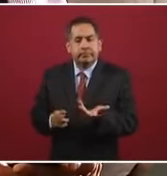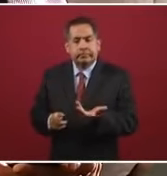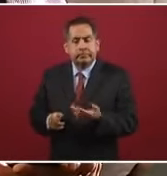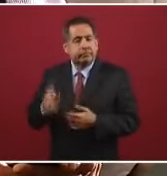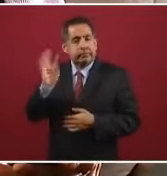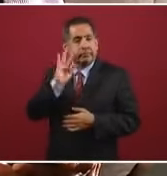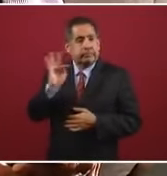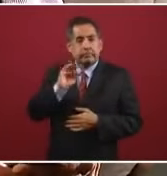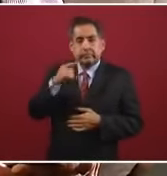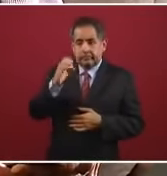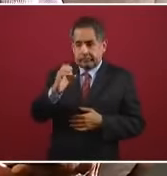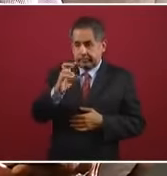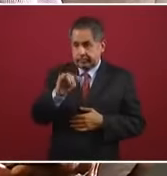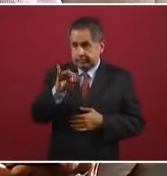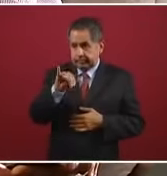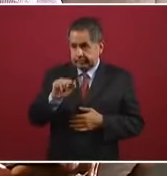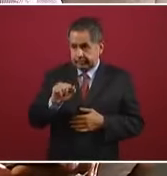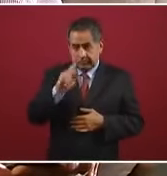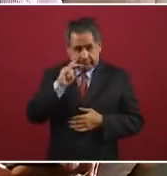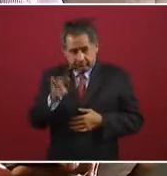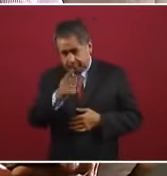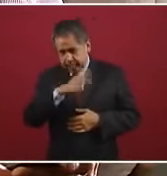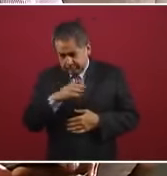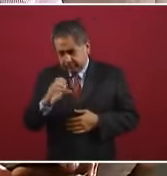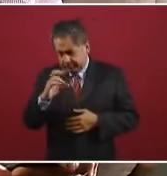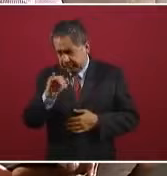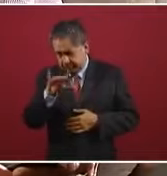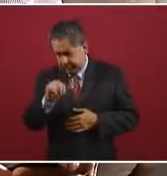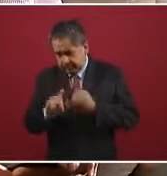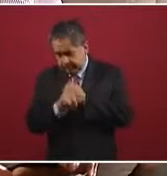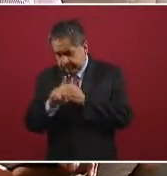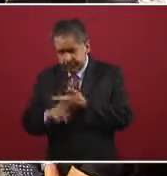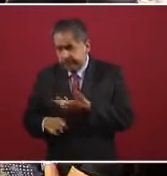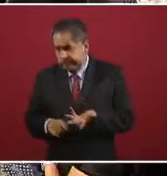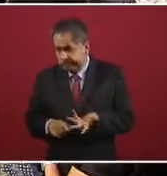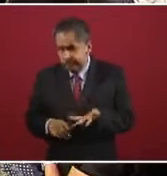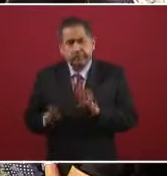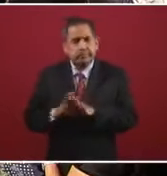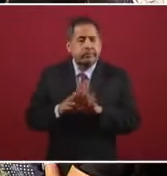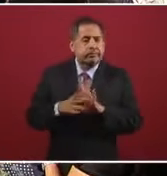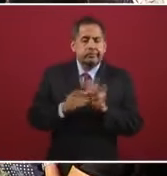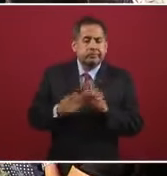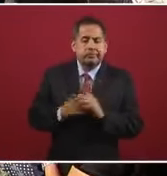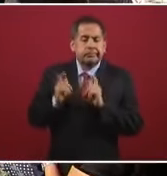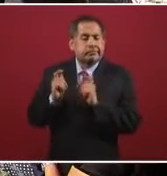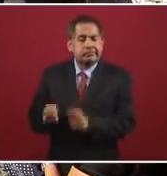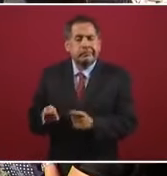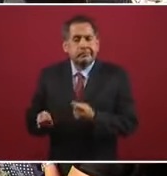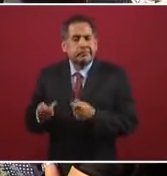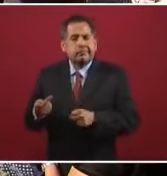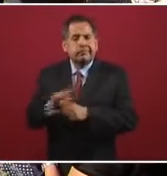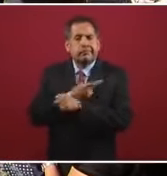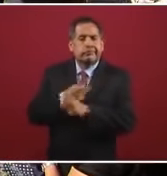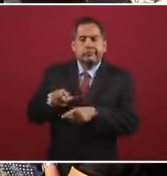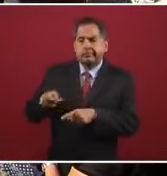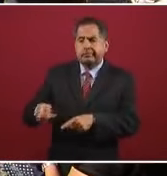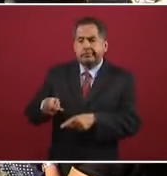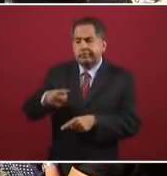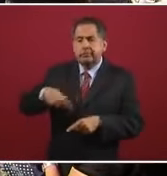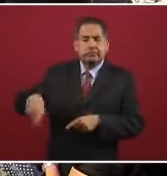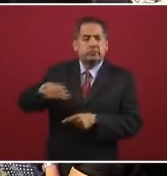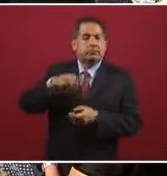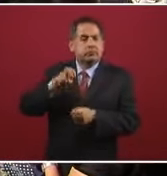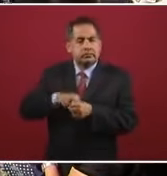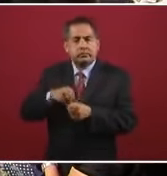haber una crisis. Preguntarles si la hay y en todo caso más bien qué solución se le va a dar en torno a la situación que está viviendo esta estación